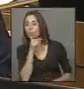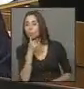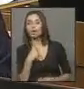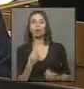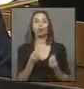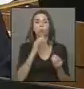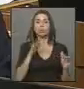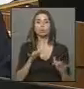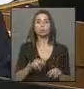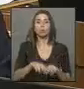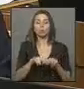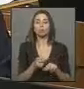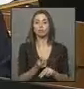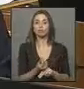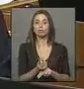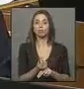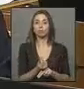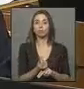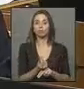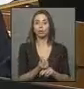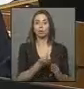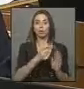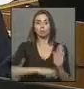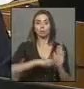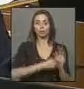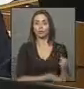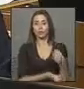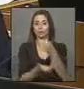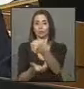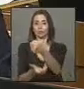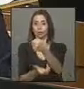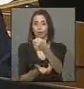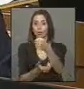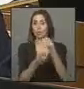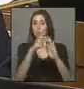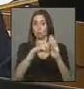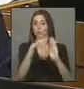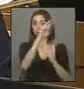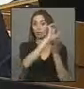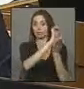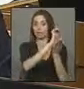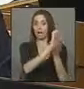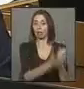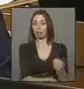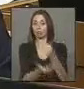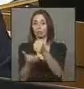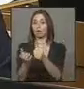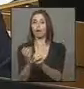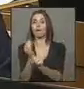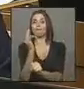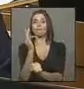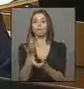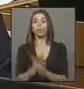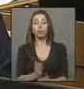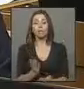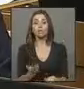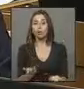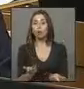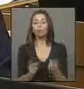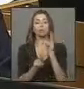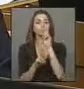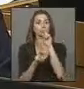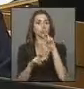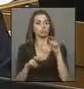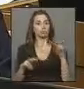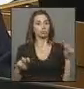cierto?, de cómo se han utilizado recursos que han llegado de proyectos del Estado a esta fundación, por lo tanto, también solicito una exhaustiva